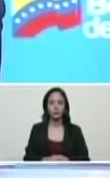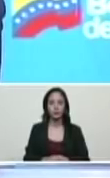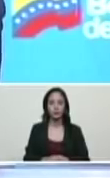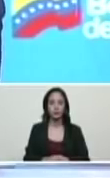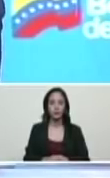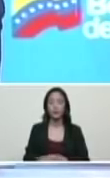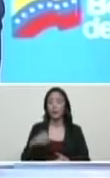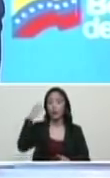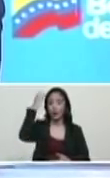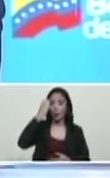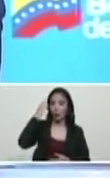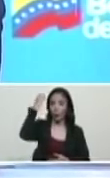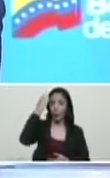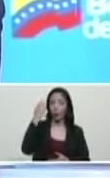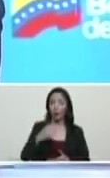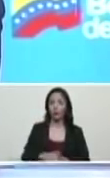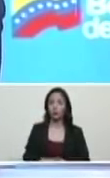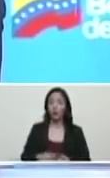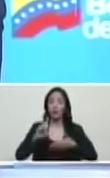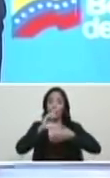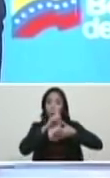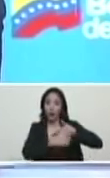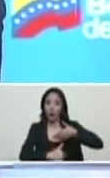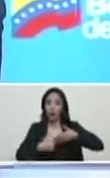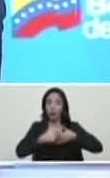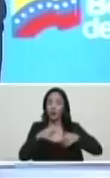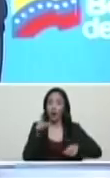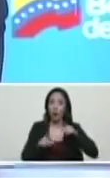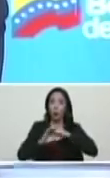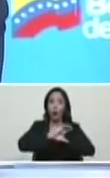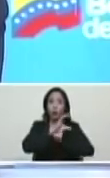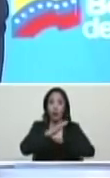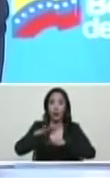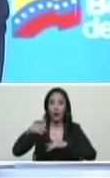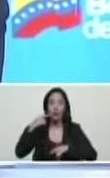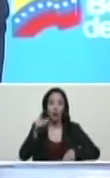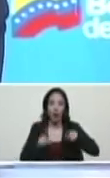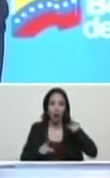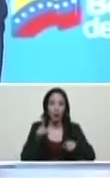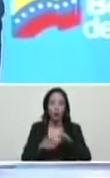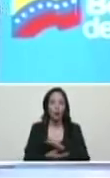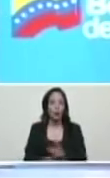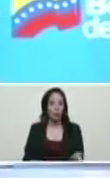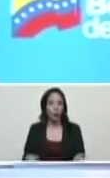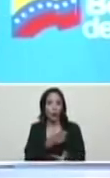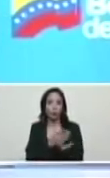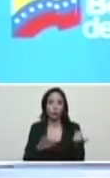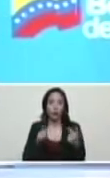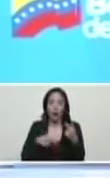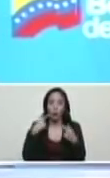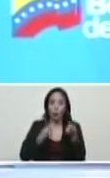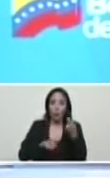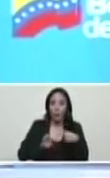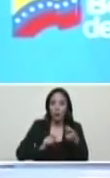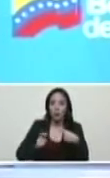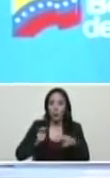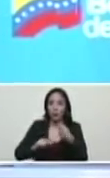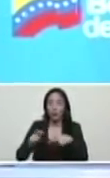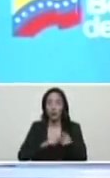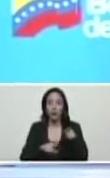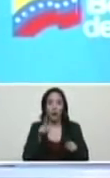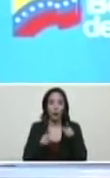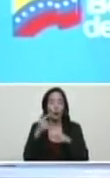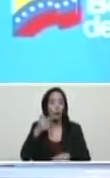de Europa, de América Latina, del Caribe, tenemos importantes preofertas de inversión,